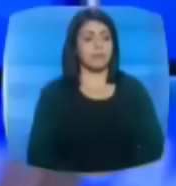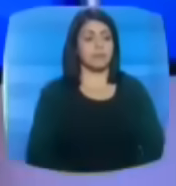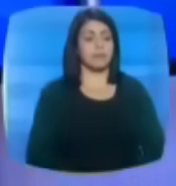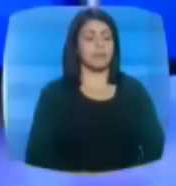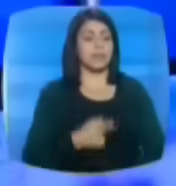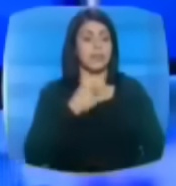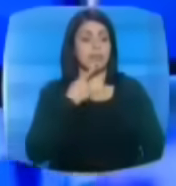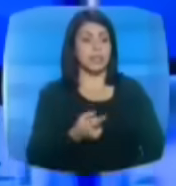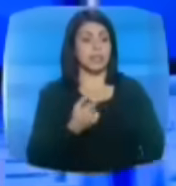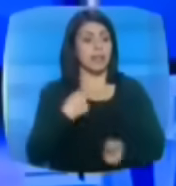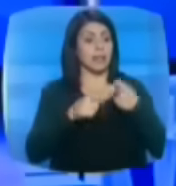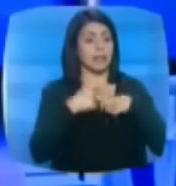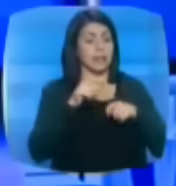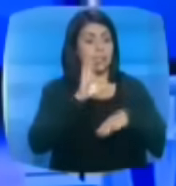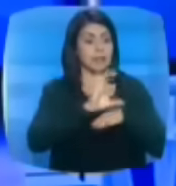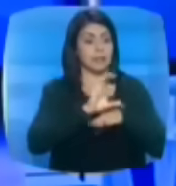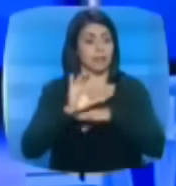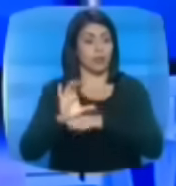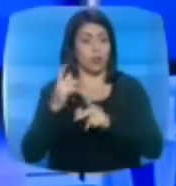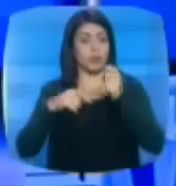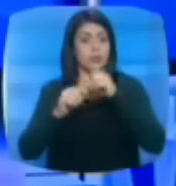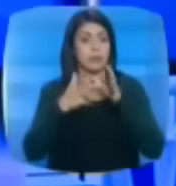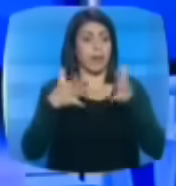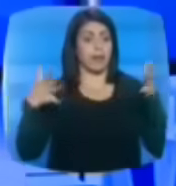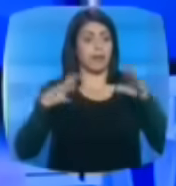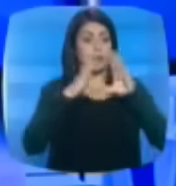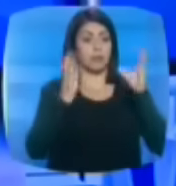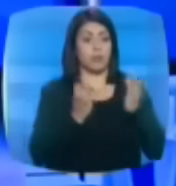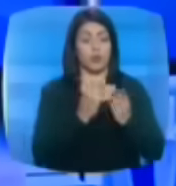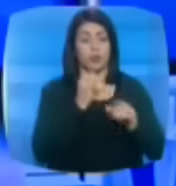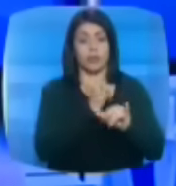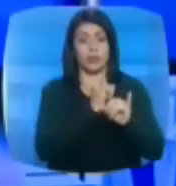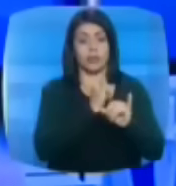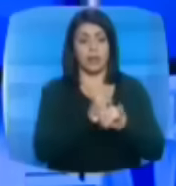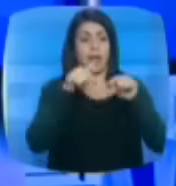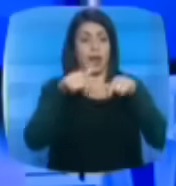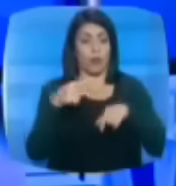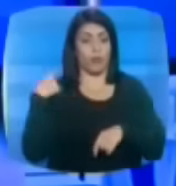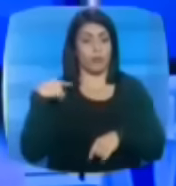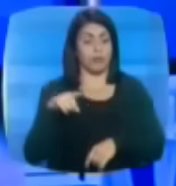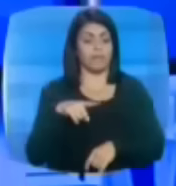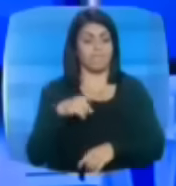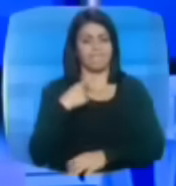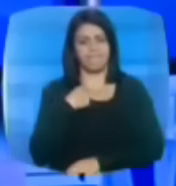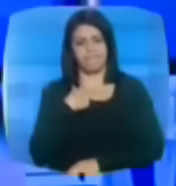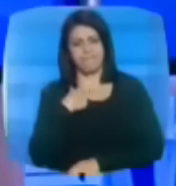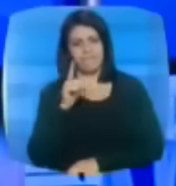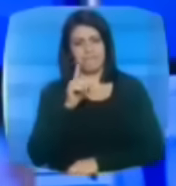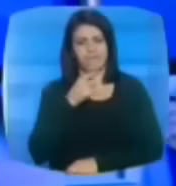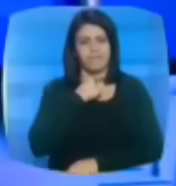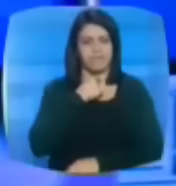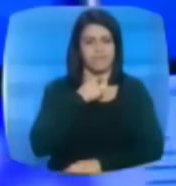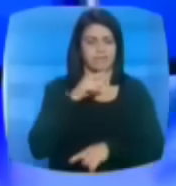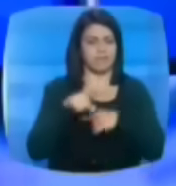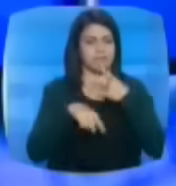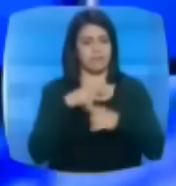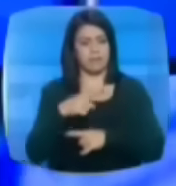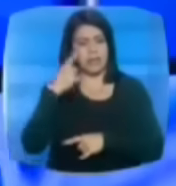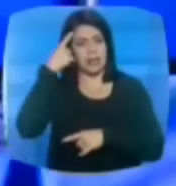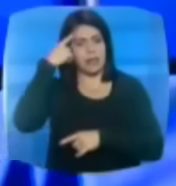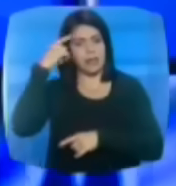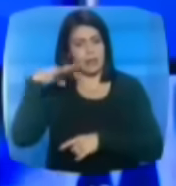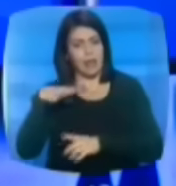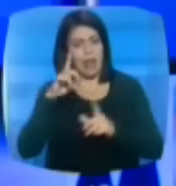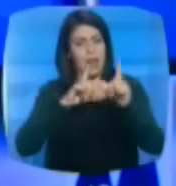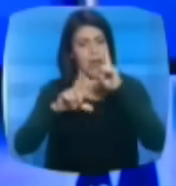experta en marketing, que ahí está el centro comercial más grande del mundo, las redes sociales. Ahora, claro, si tenemos un prejuicio, y tiene también que ver mucho con las